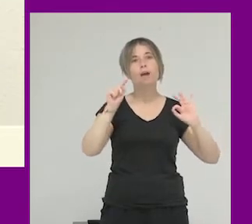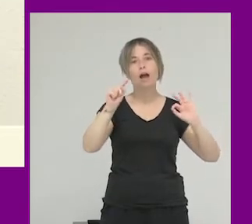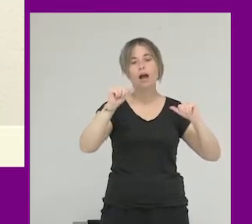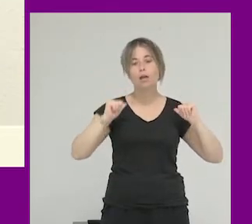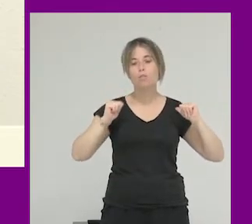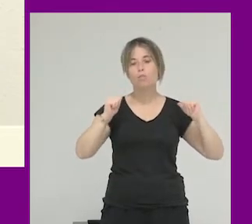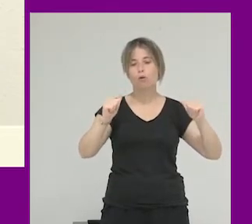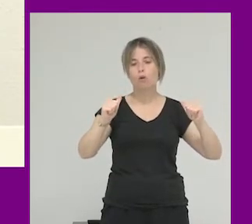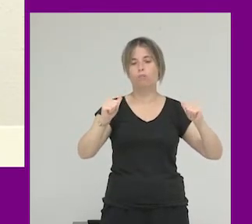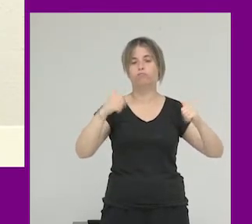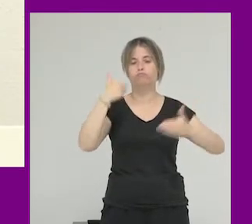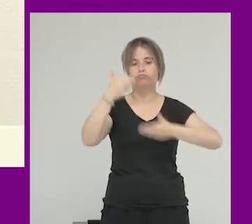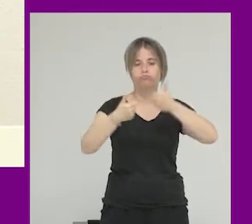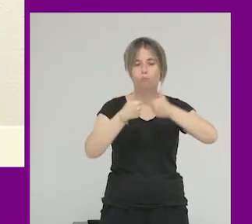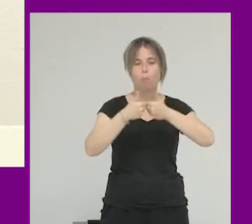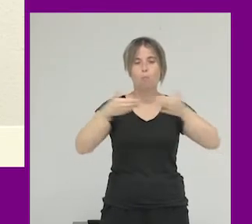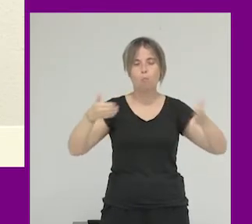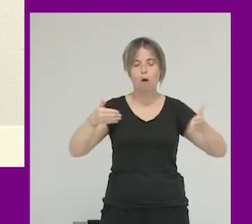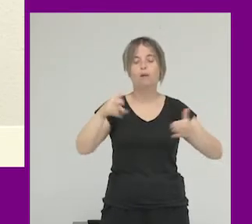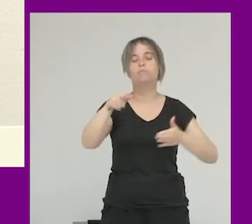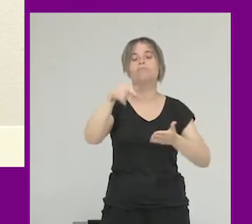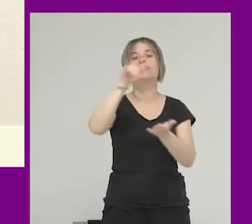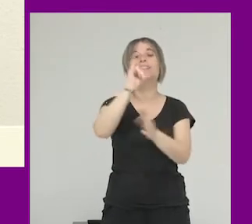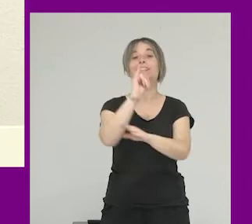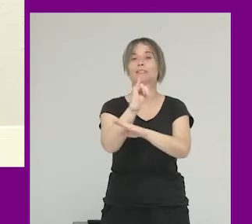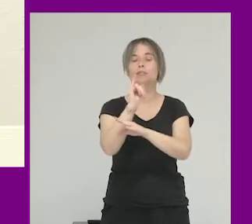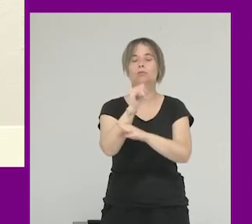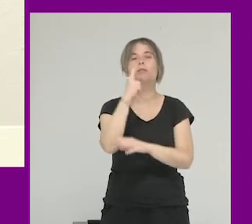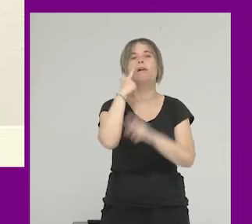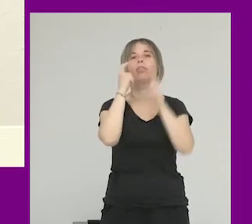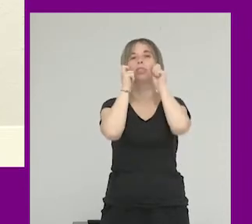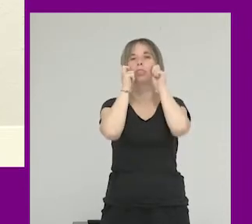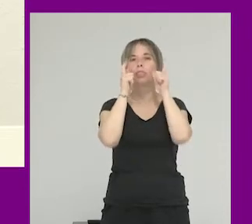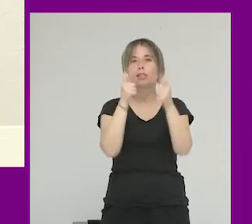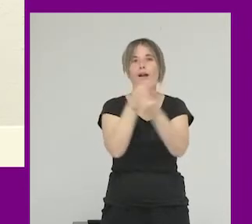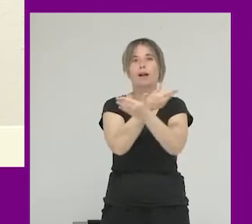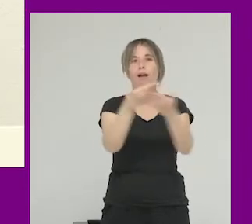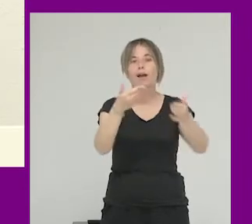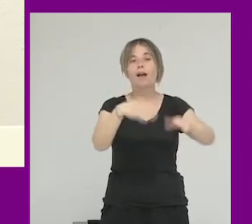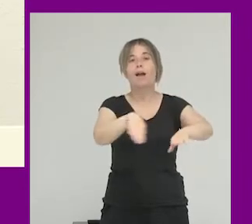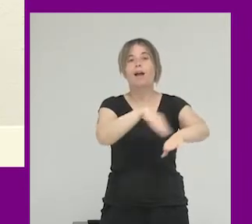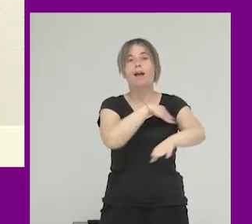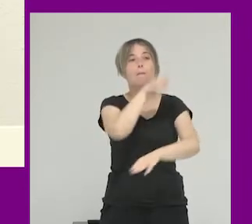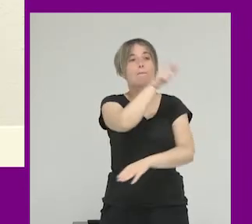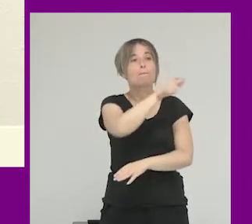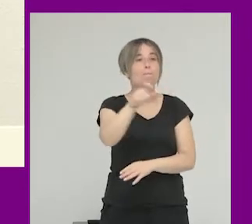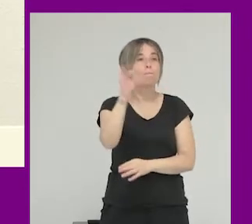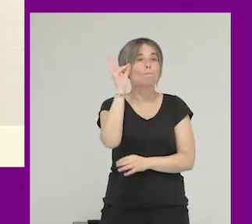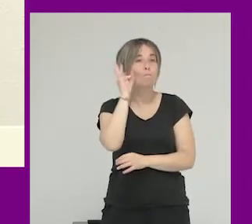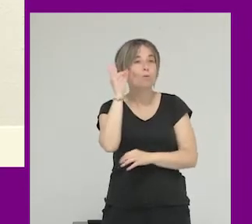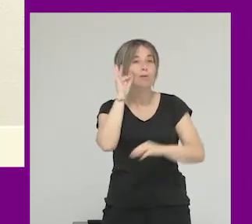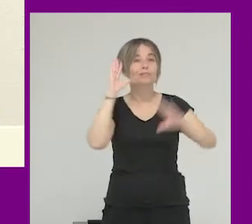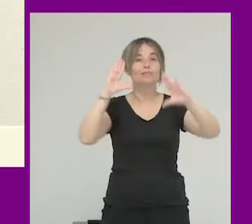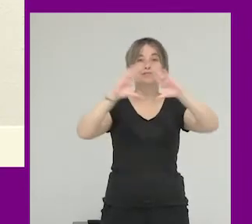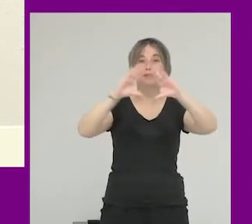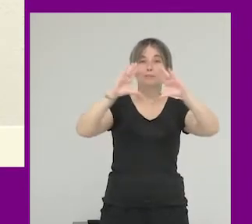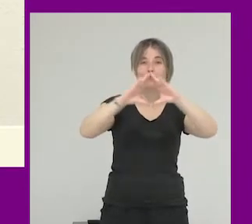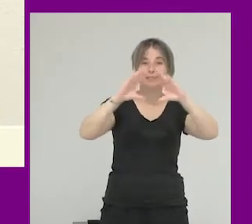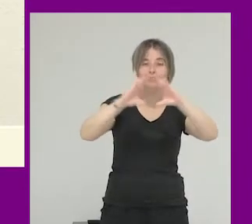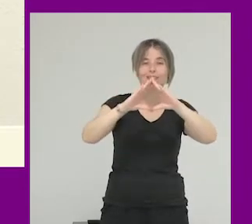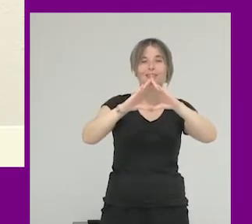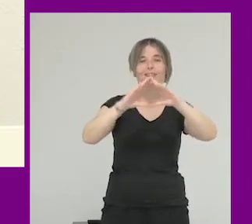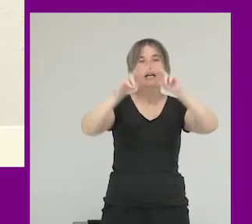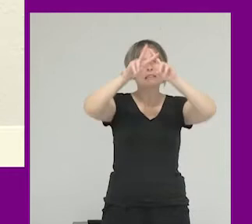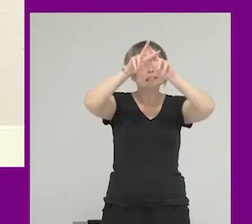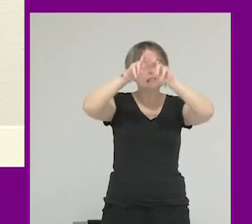comienza su andadura y se da cuenta de que las académicas feministas están